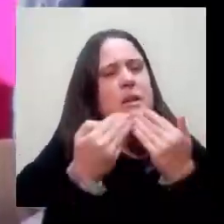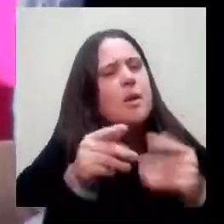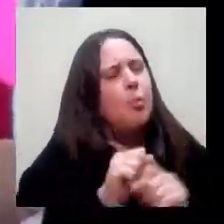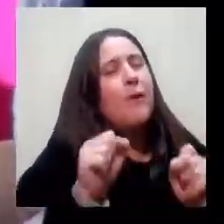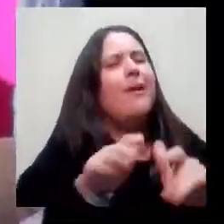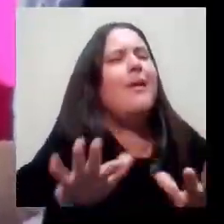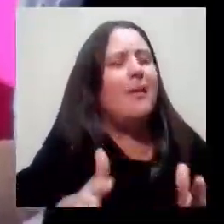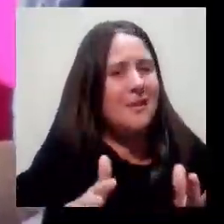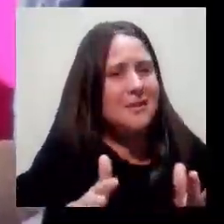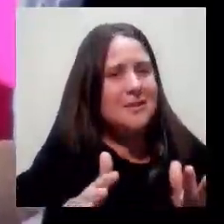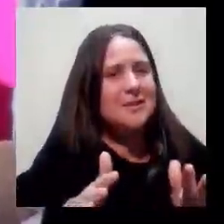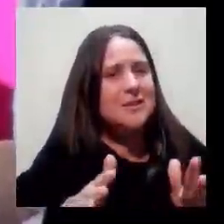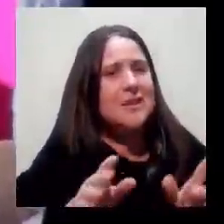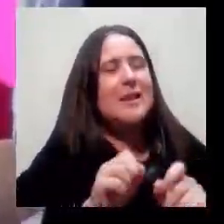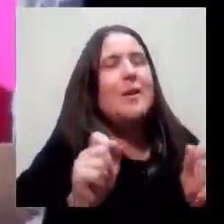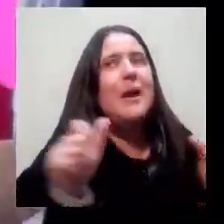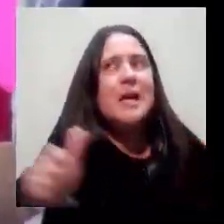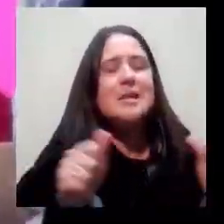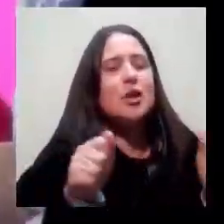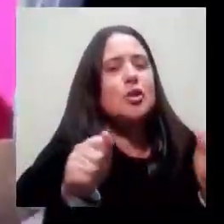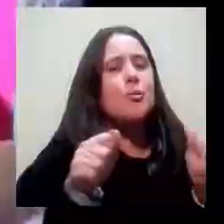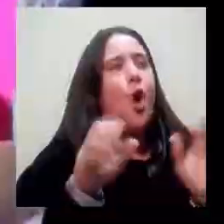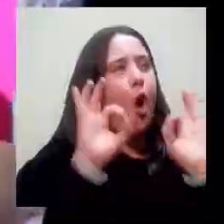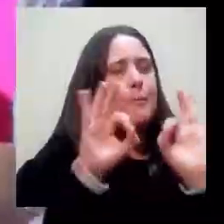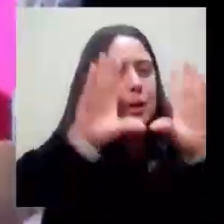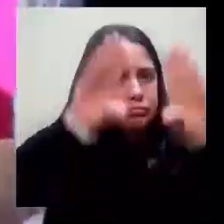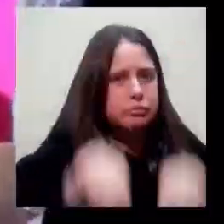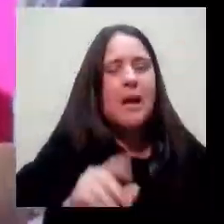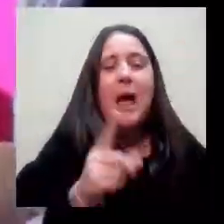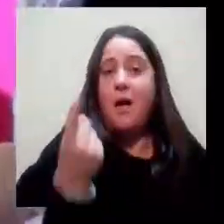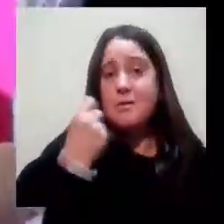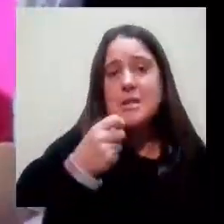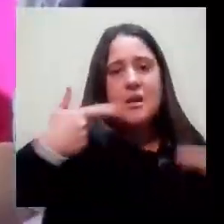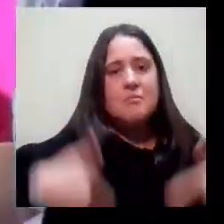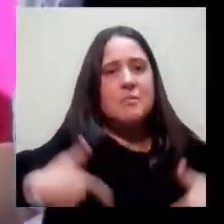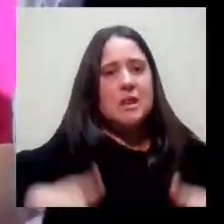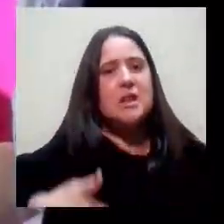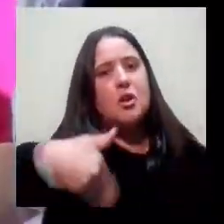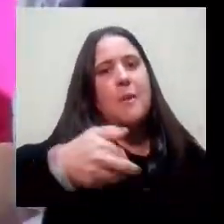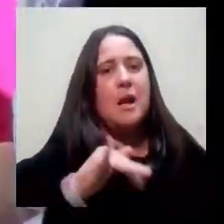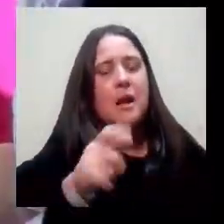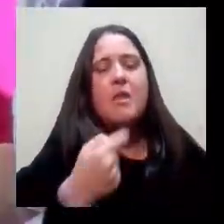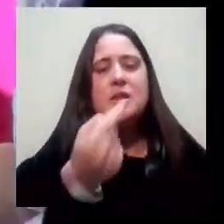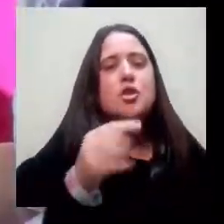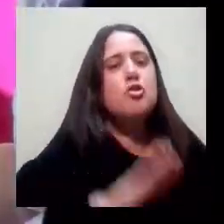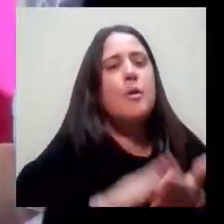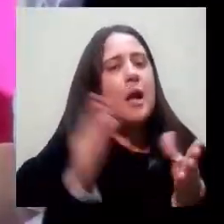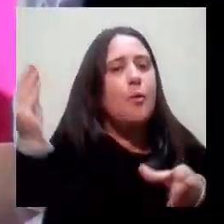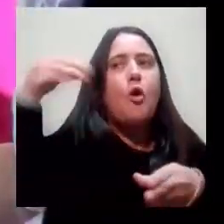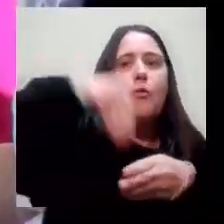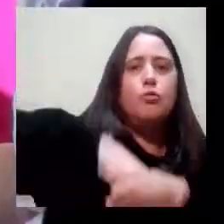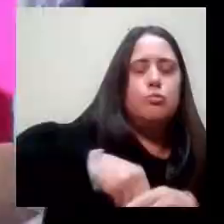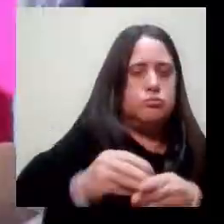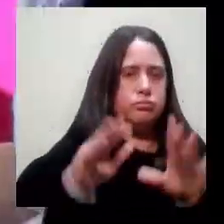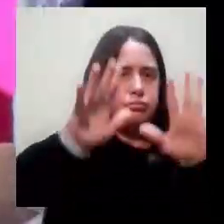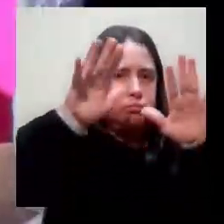Una acción transversal. Ayer el ministro de Maía hablaba de la transversalidad que se quiere lograr.